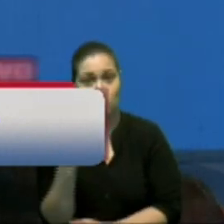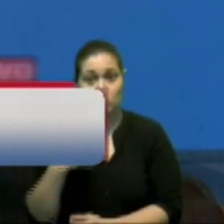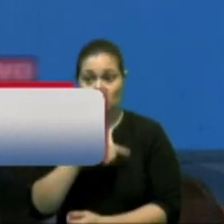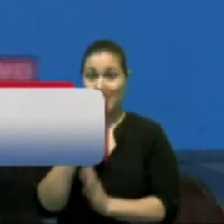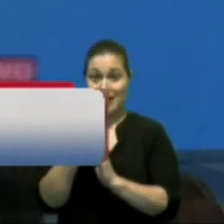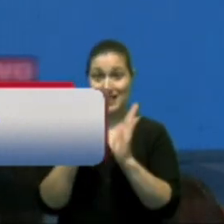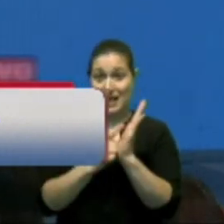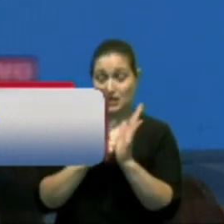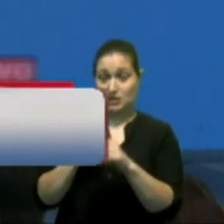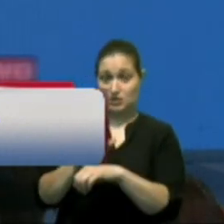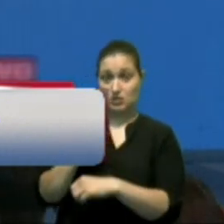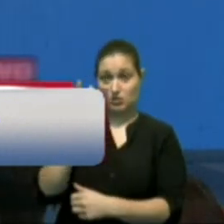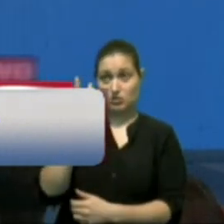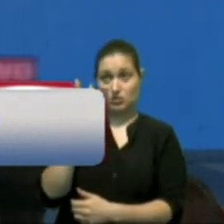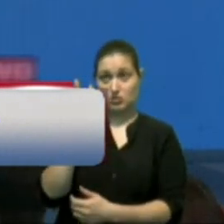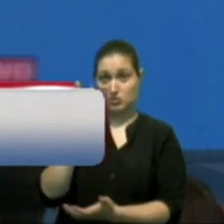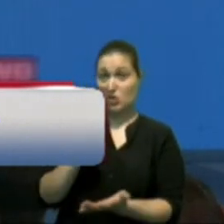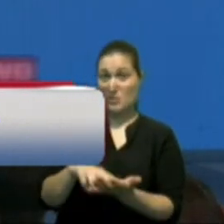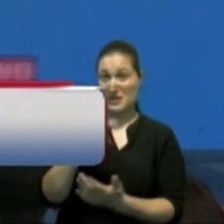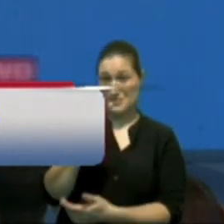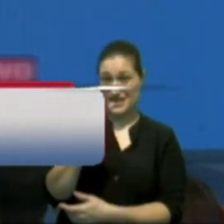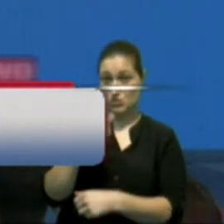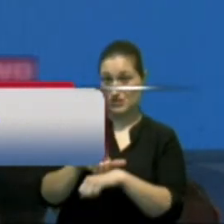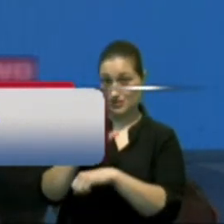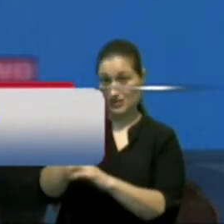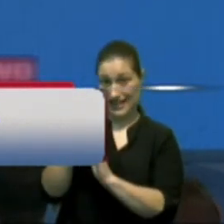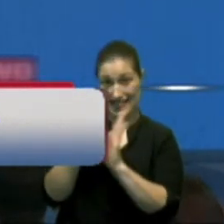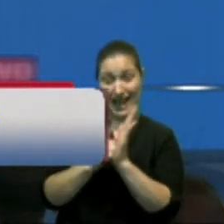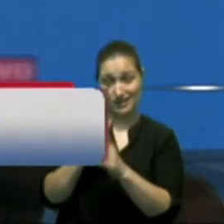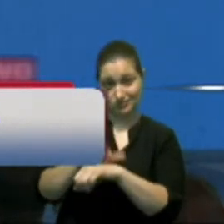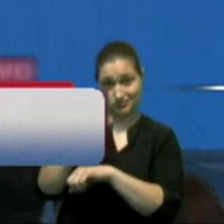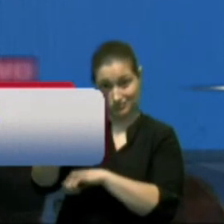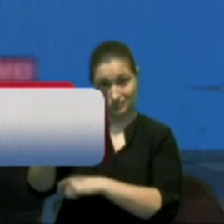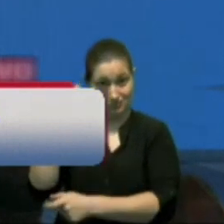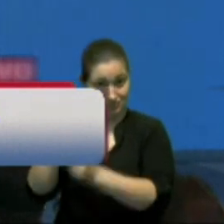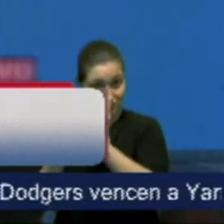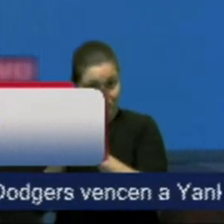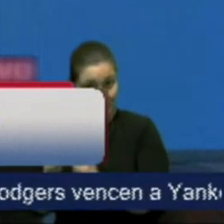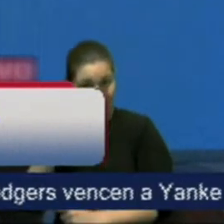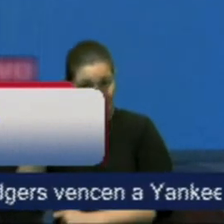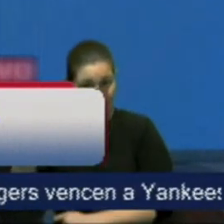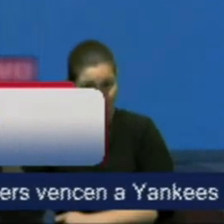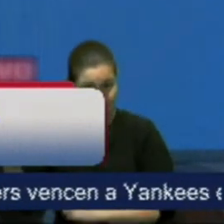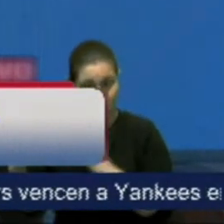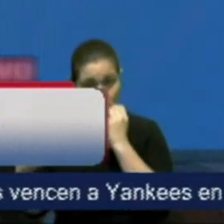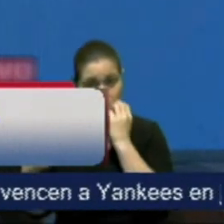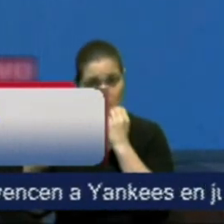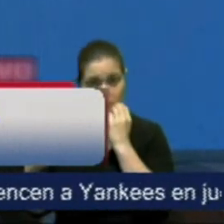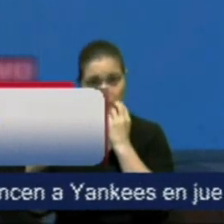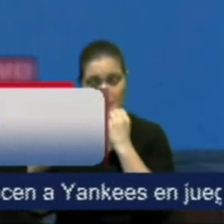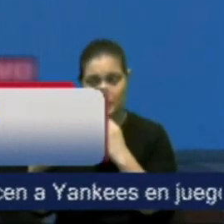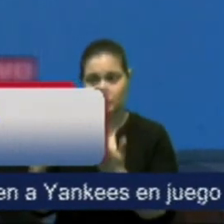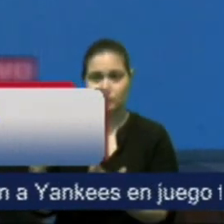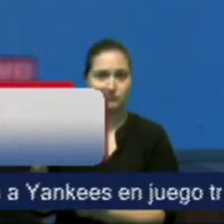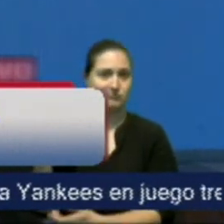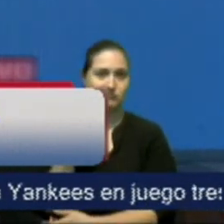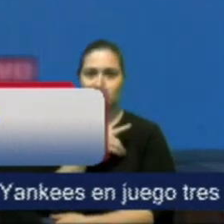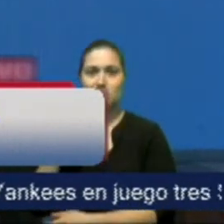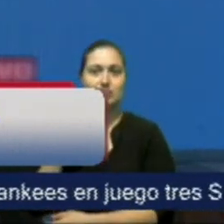para modificar. En el 2021 mandamos una ley para modificar la misma APP, que incluso perimió en el